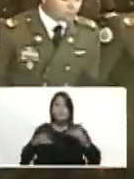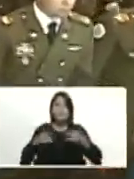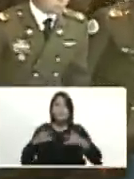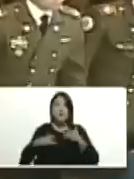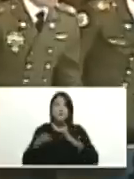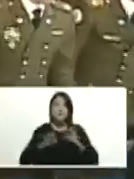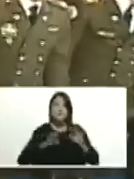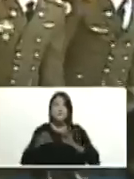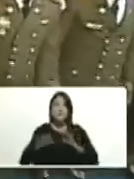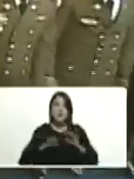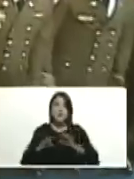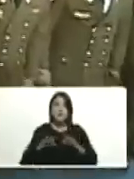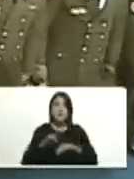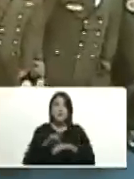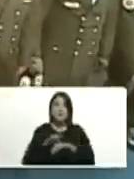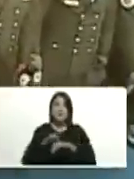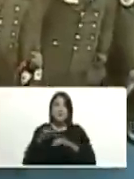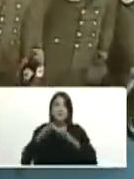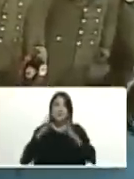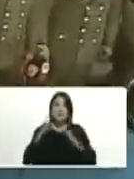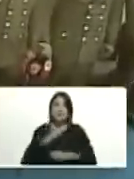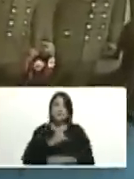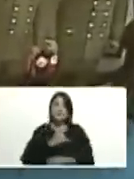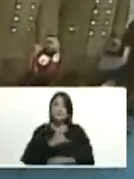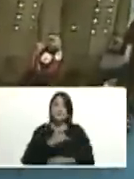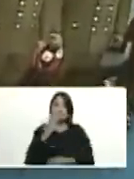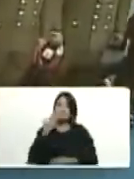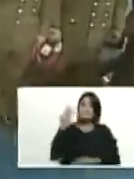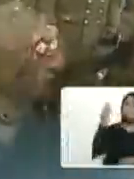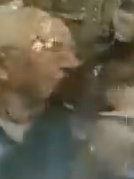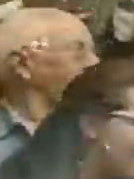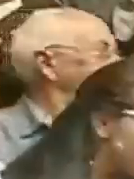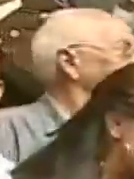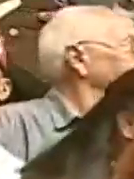Academia Militar del Ejército Bolivariano.